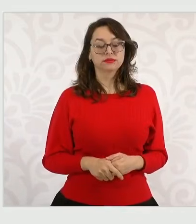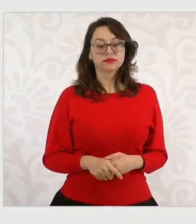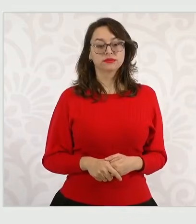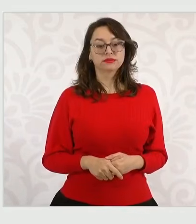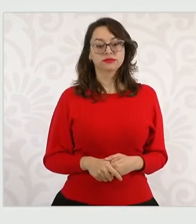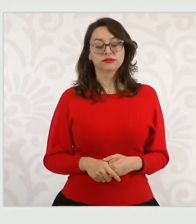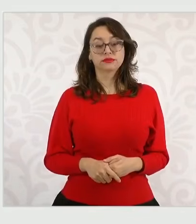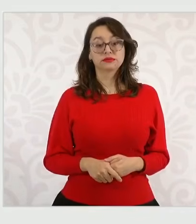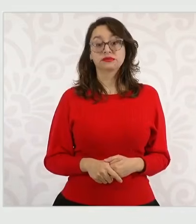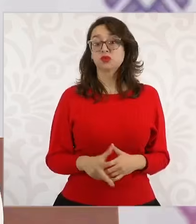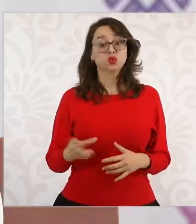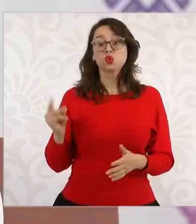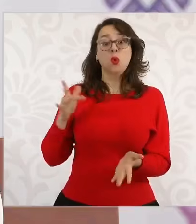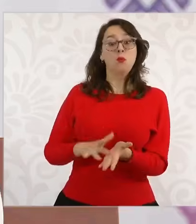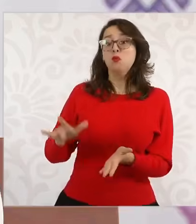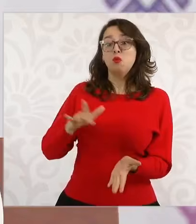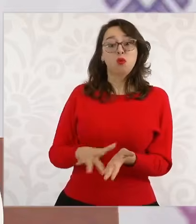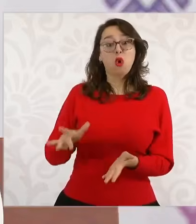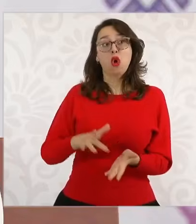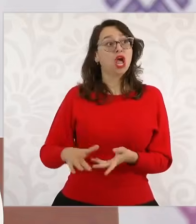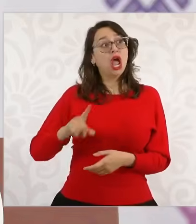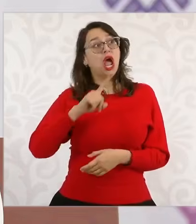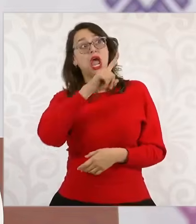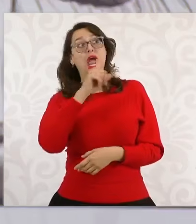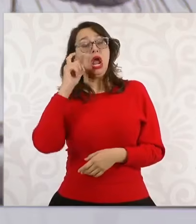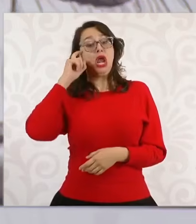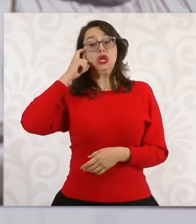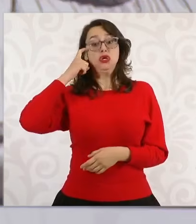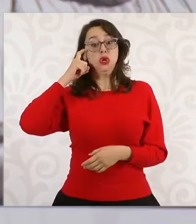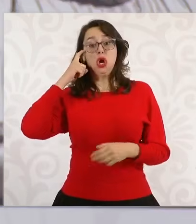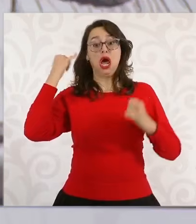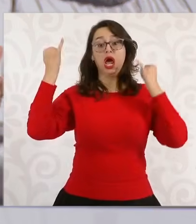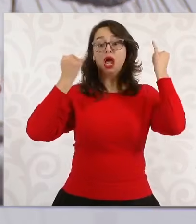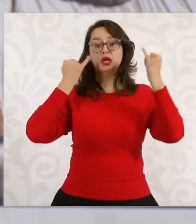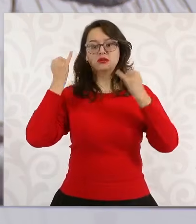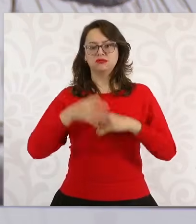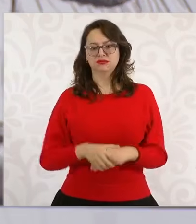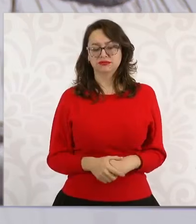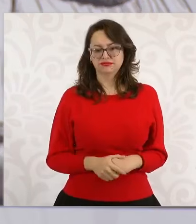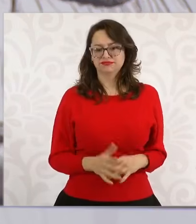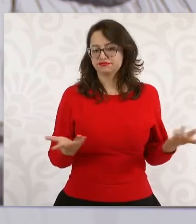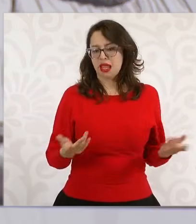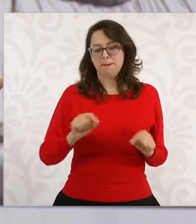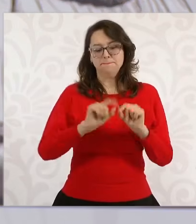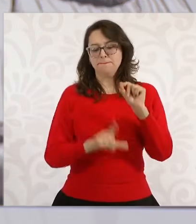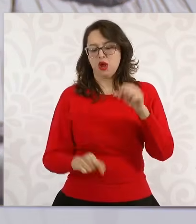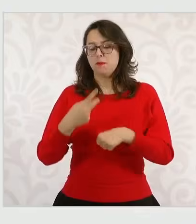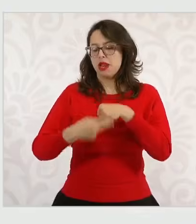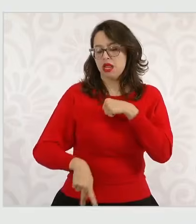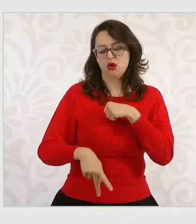esta idea de que no apoyes porque se va a enojar, porque no sé qué. Claro que no vamos a poner en riesgo a nuestro país